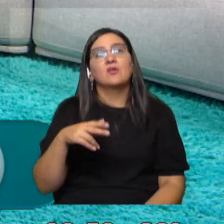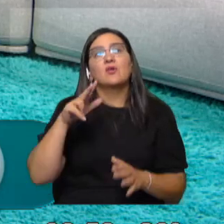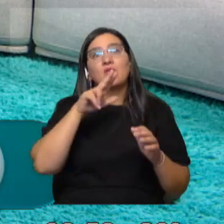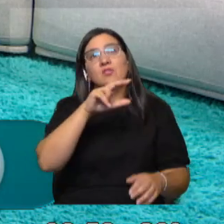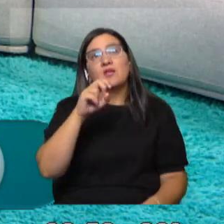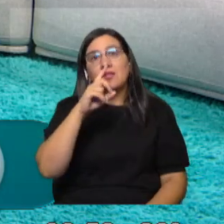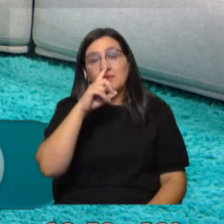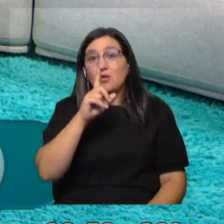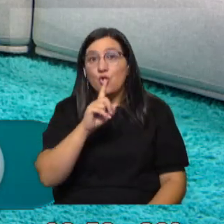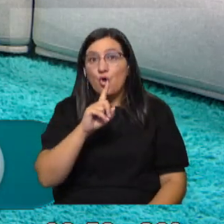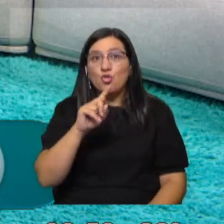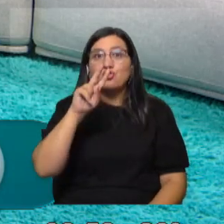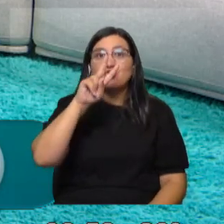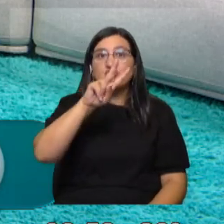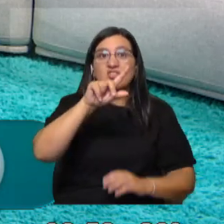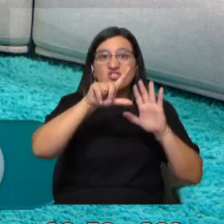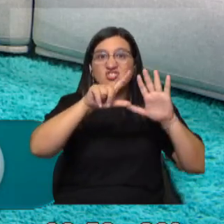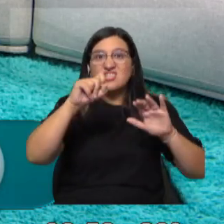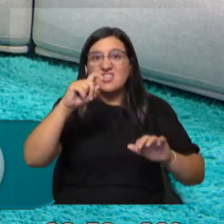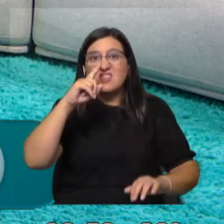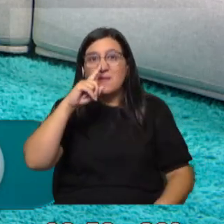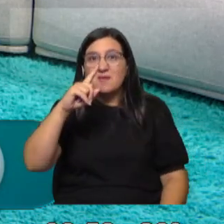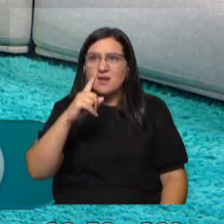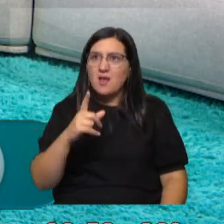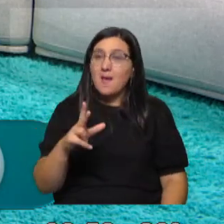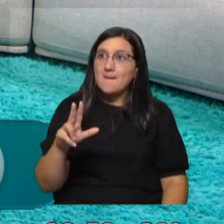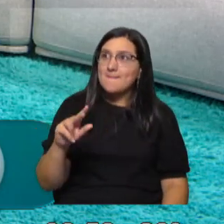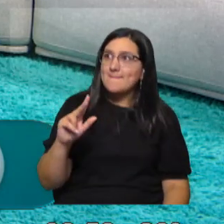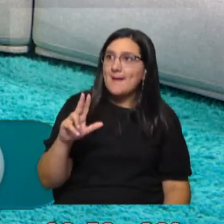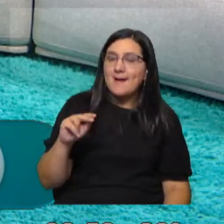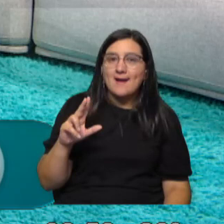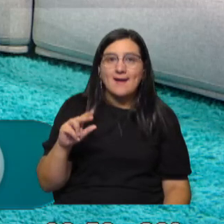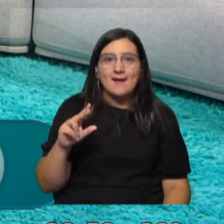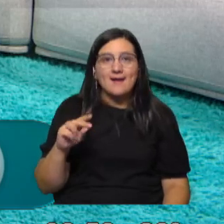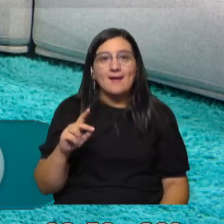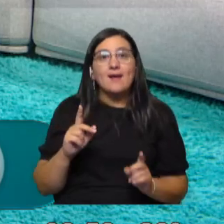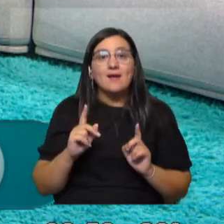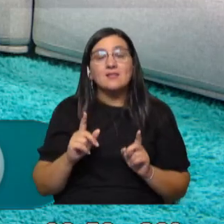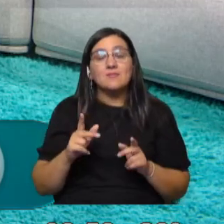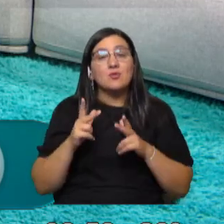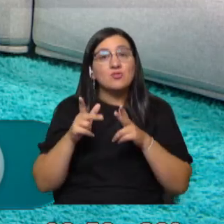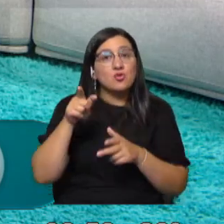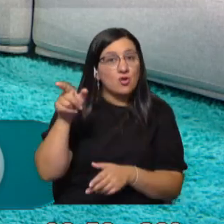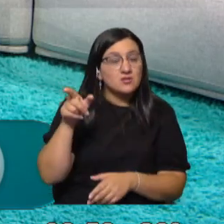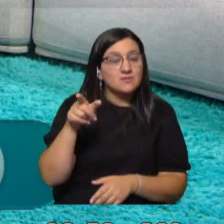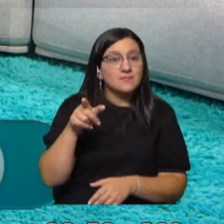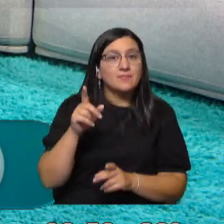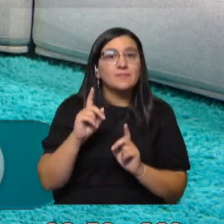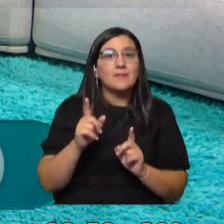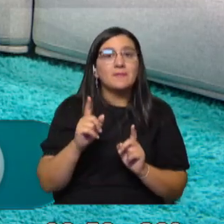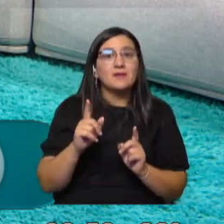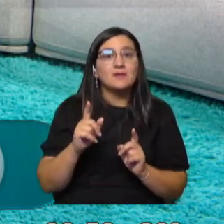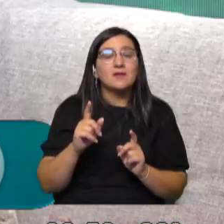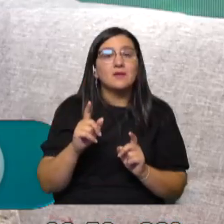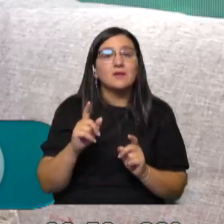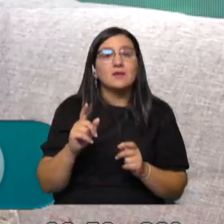No, 270.000. Y así, y también, como dice Ezequiel, también se corrió de